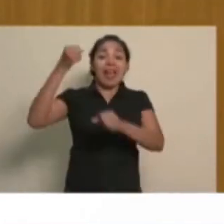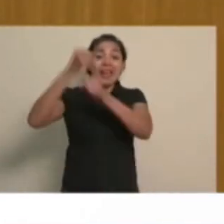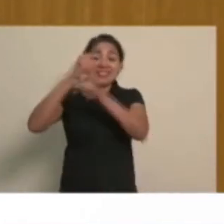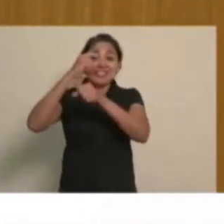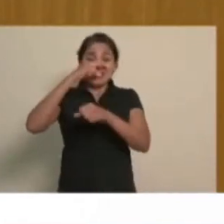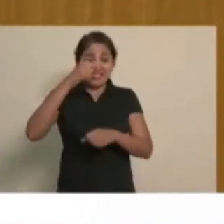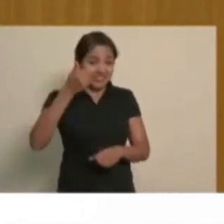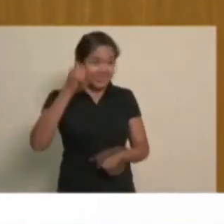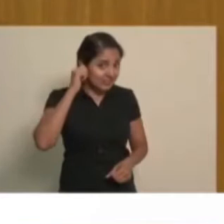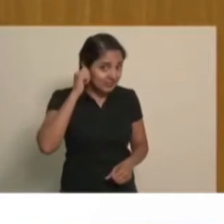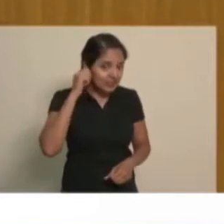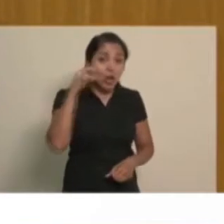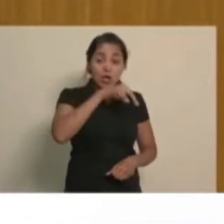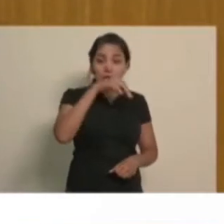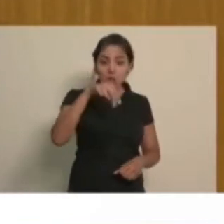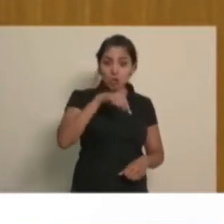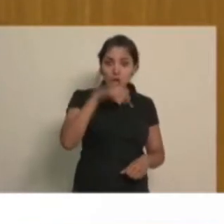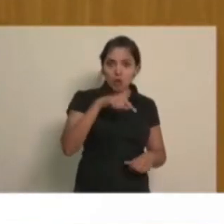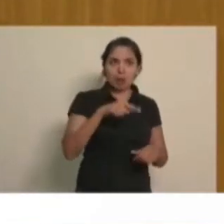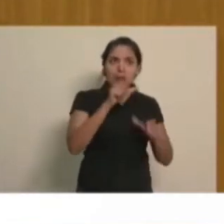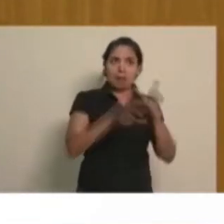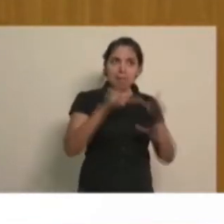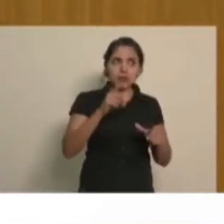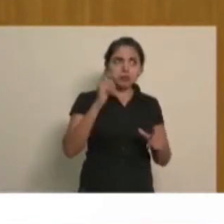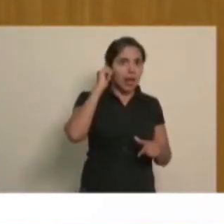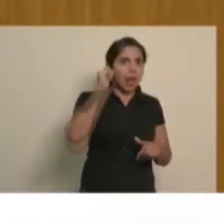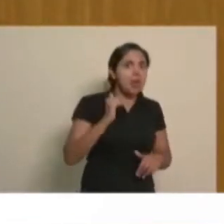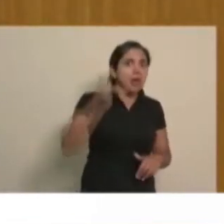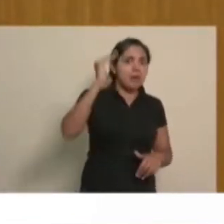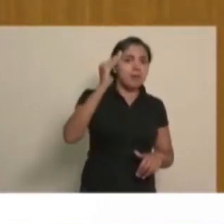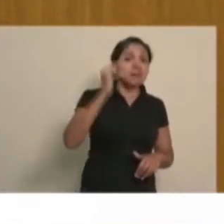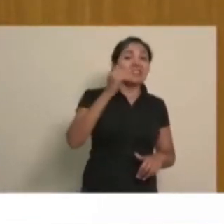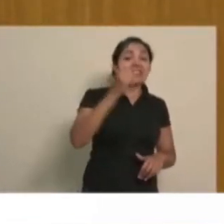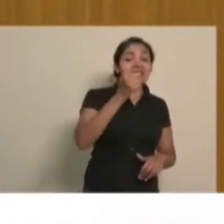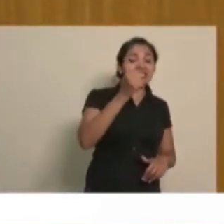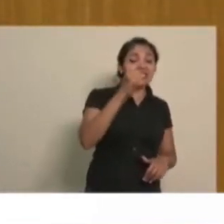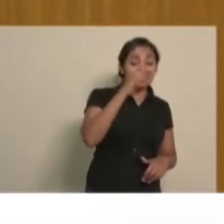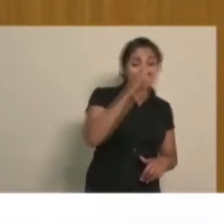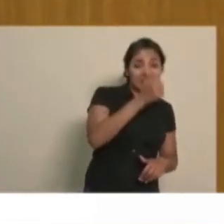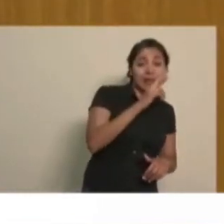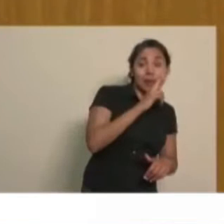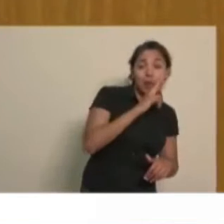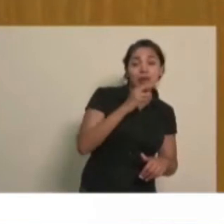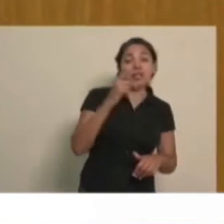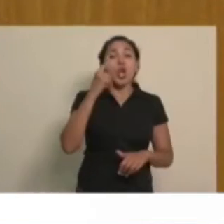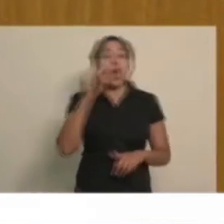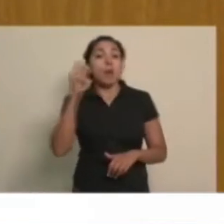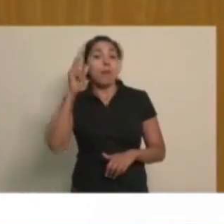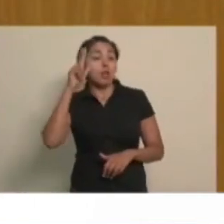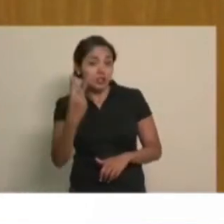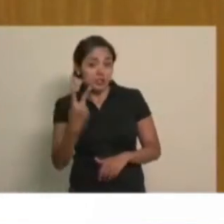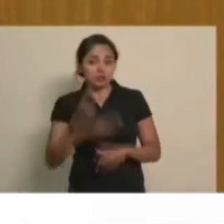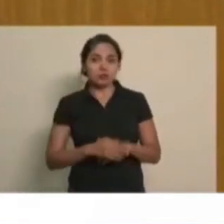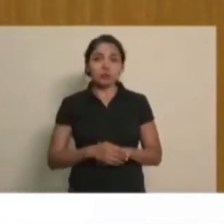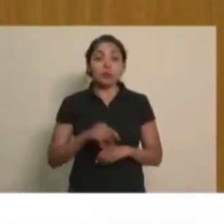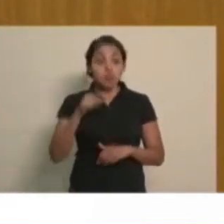años, siendo Neuquén una de las provincias con mayores valores, 76 años para varones y 82 para mujeres. Una mayor longevidad, una buena